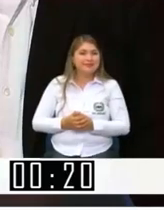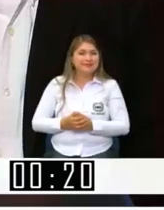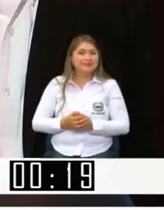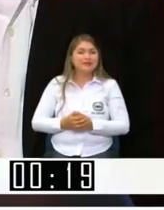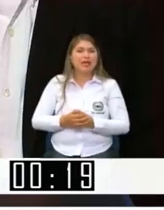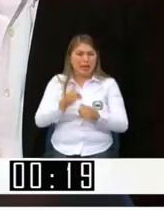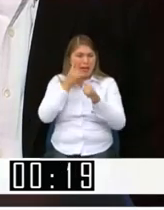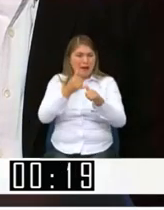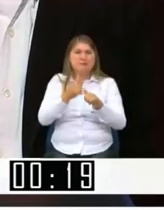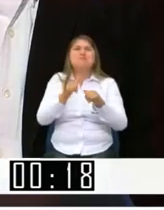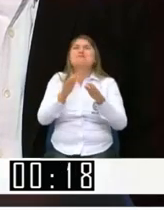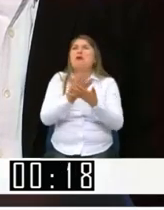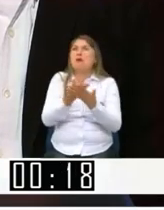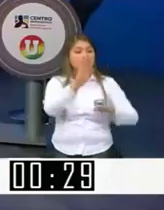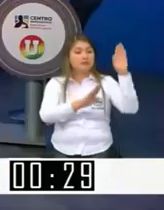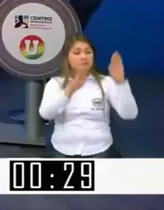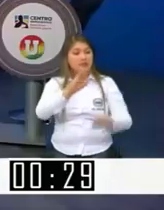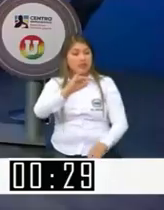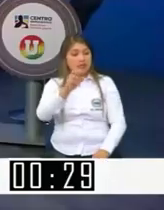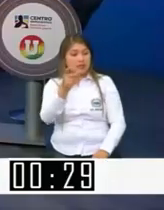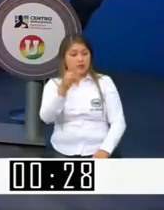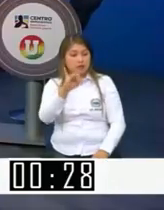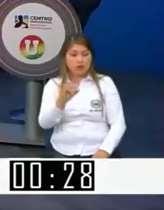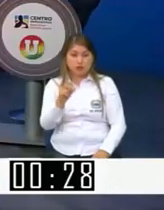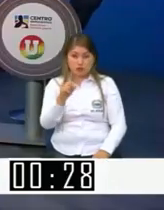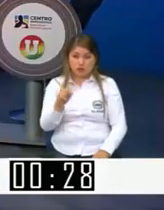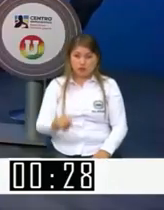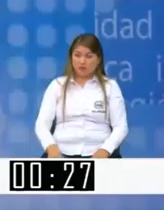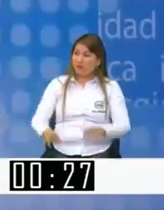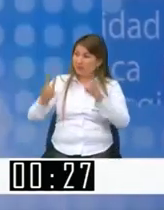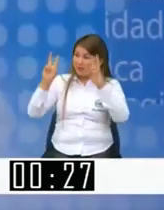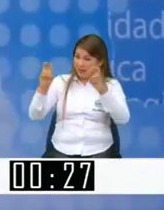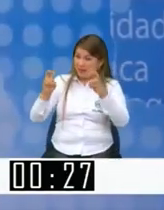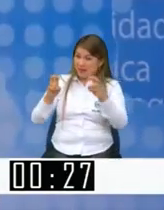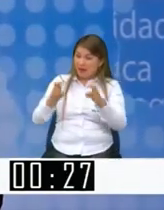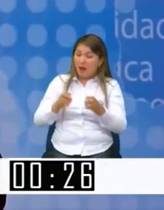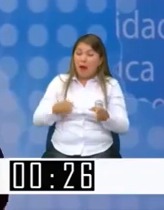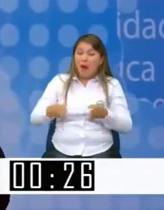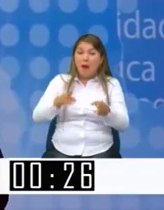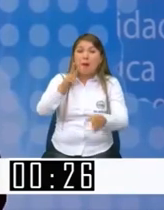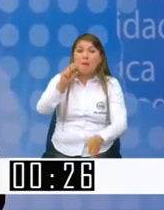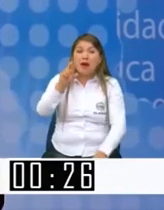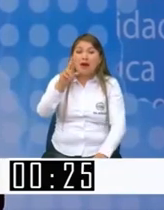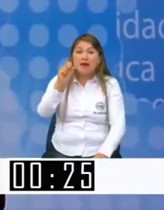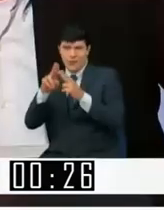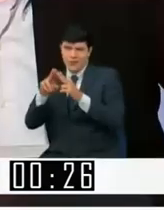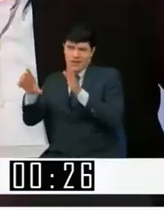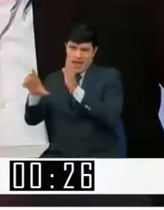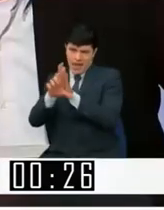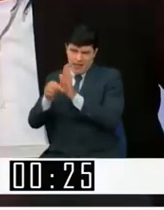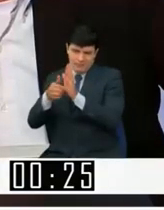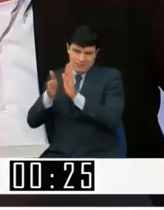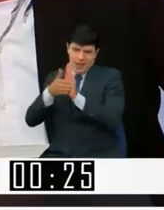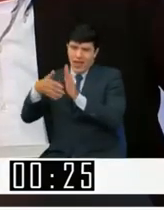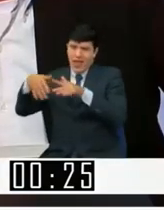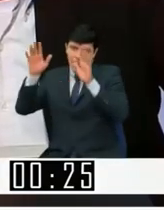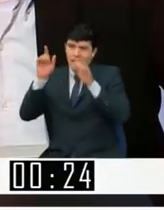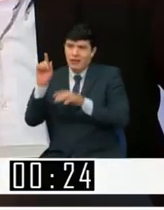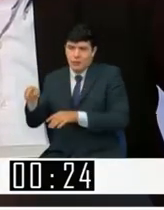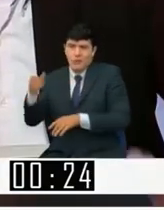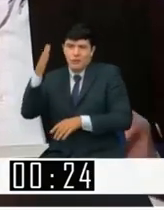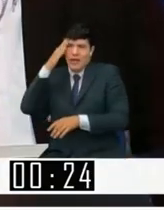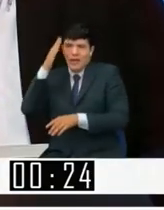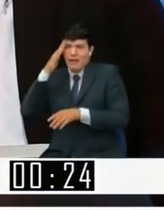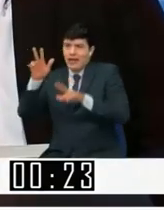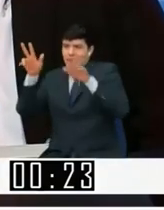Algunas discusiones se llevaron a cabo cuando se habló de una doble calzada desde la terminal de transportes hasta el sector de Pozo Azul, propuesta hecha